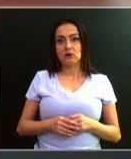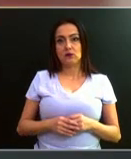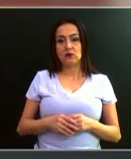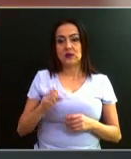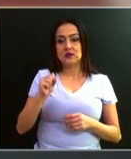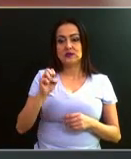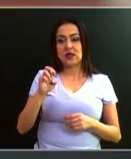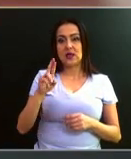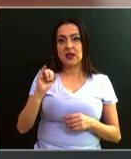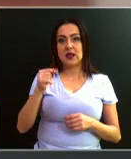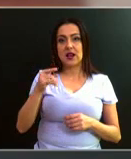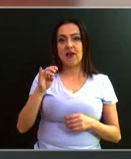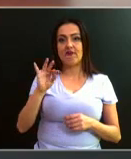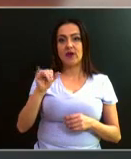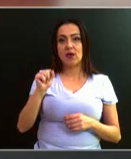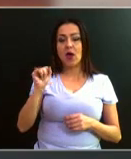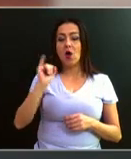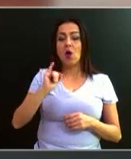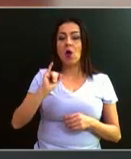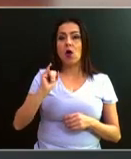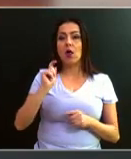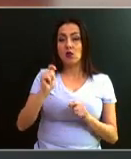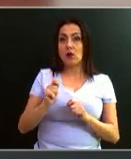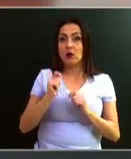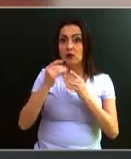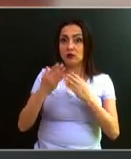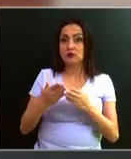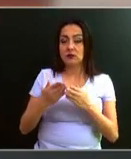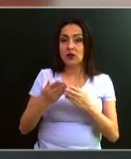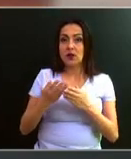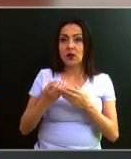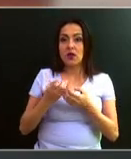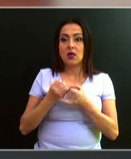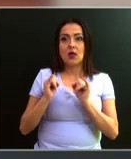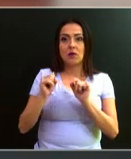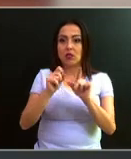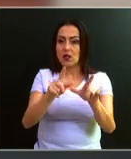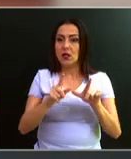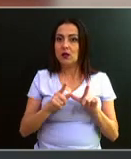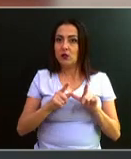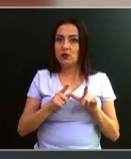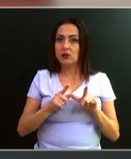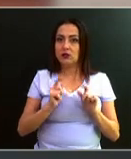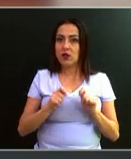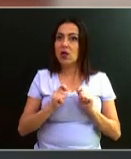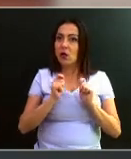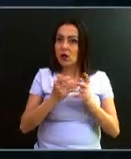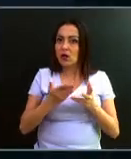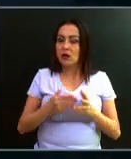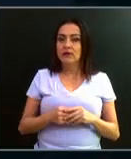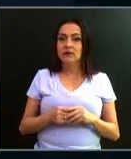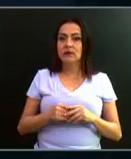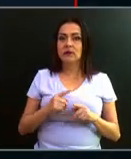serigrafista, también educadores sin un título de educador.